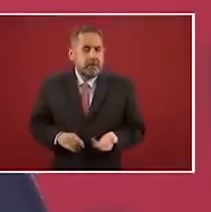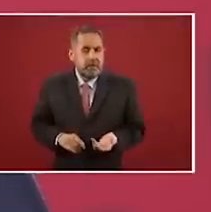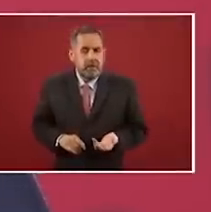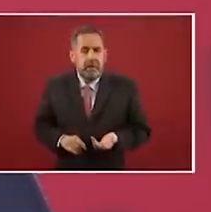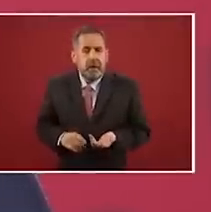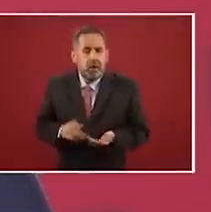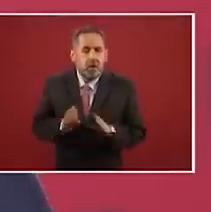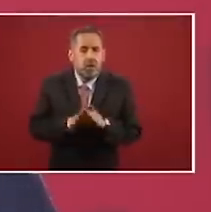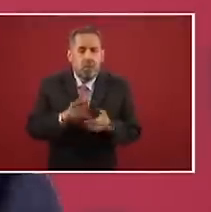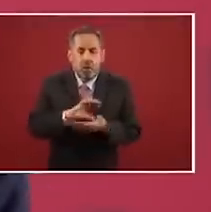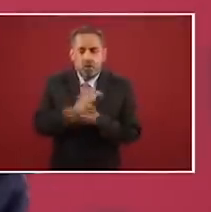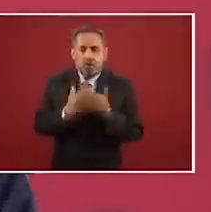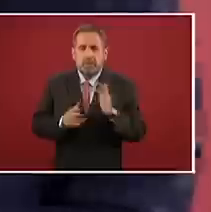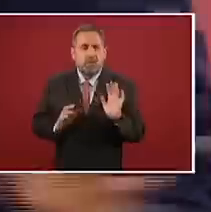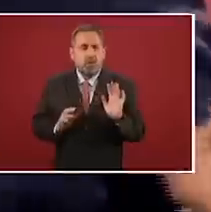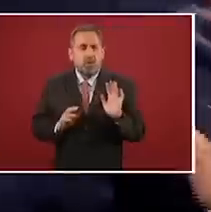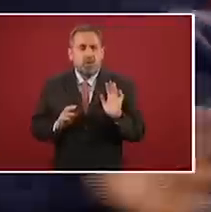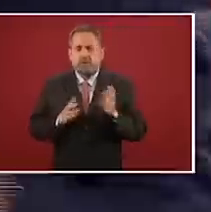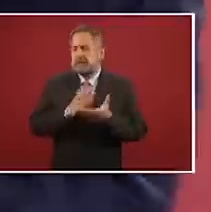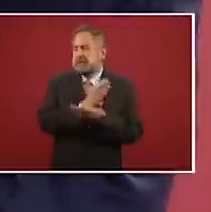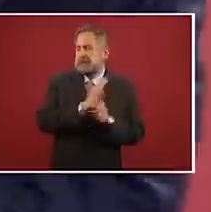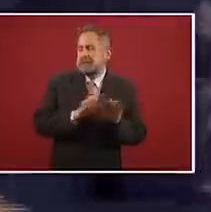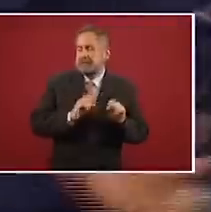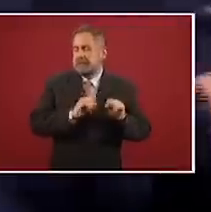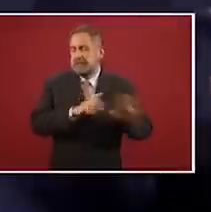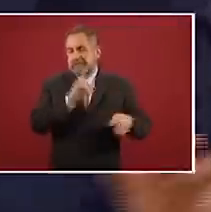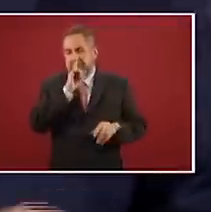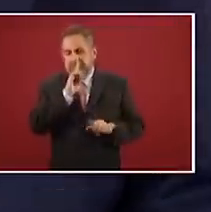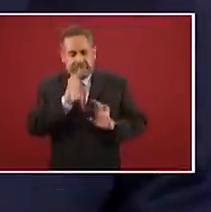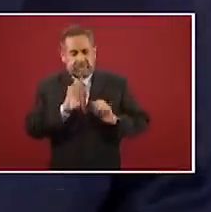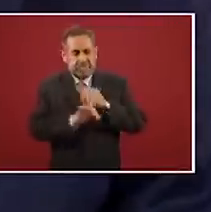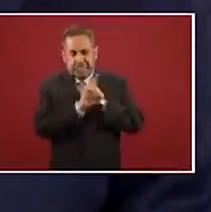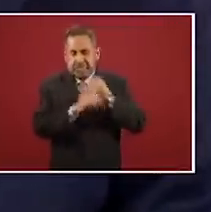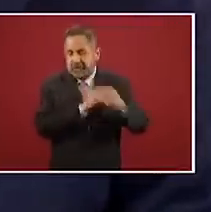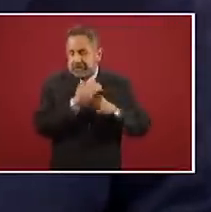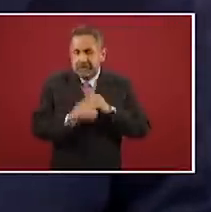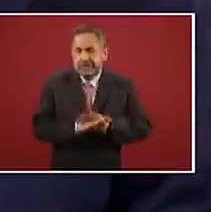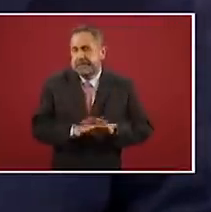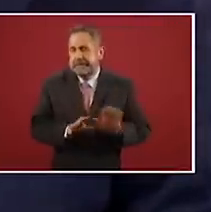de los contratos. Pero no nos metimos en eso, no nos vamos a meter.